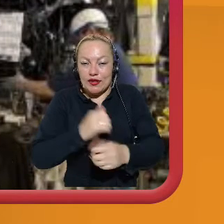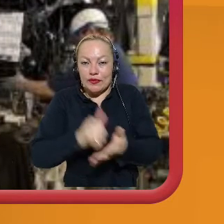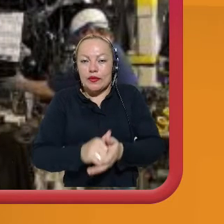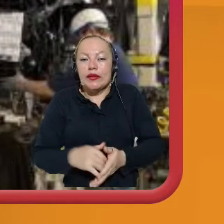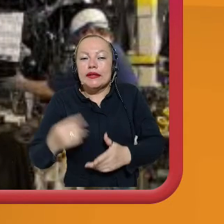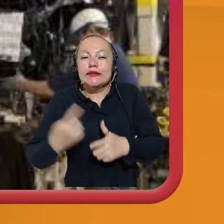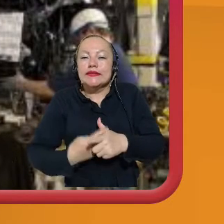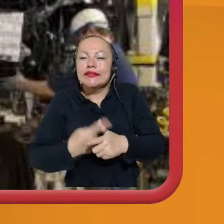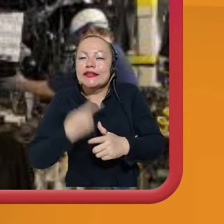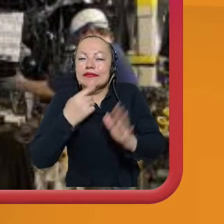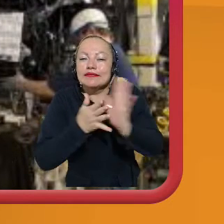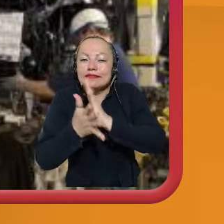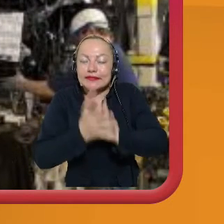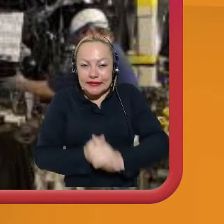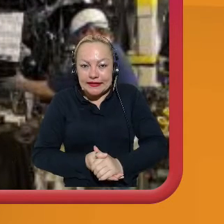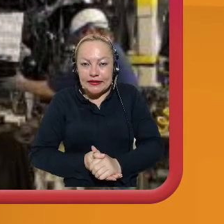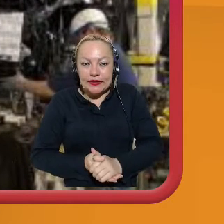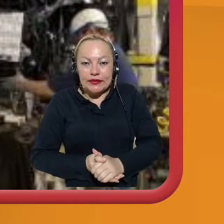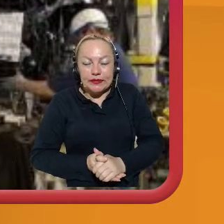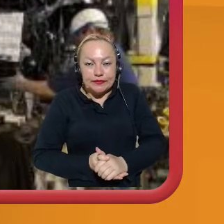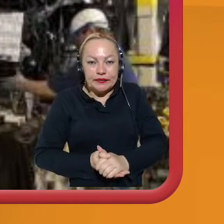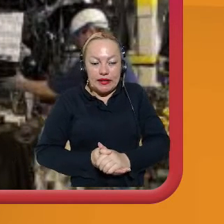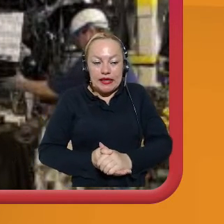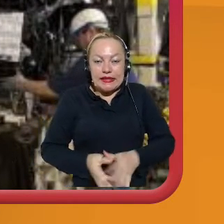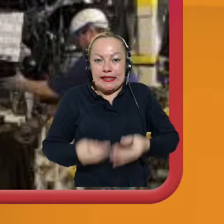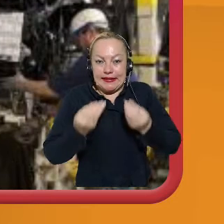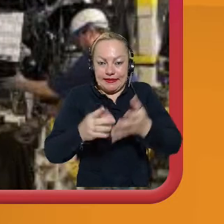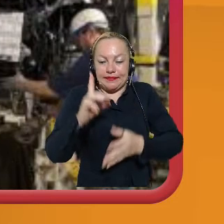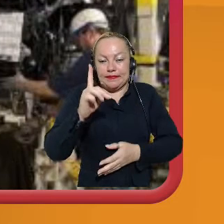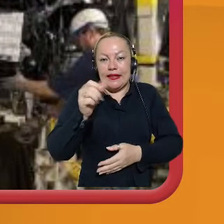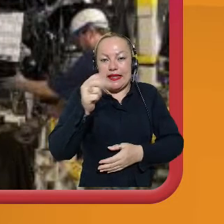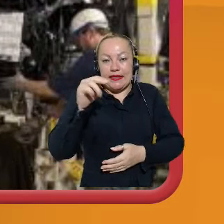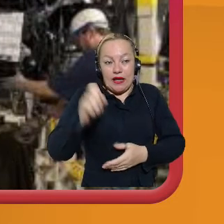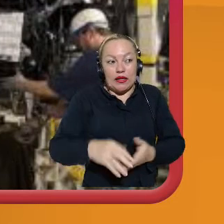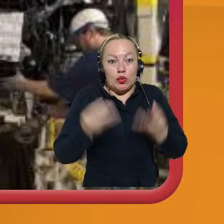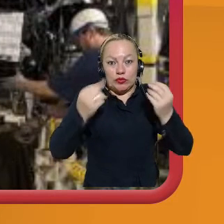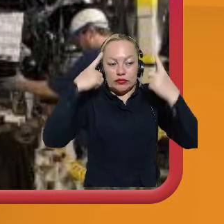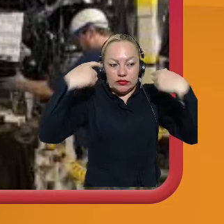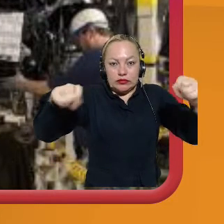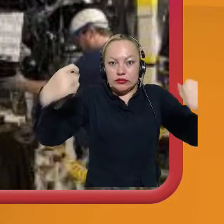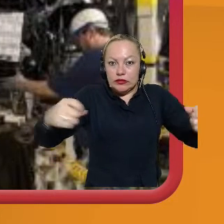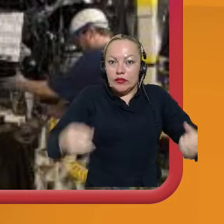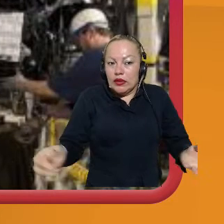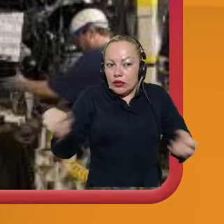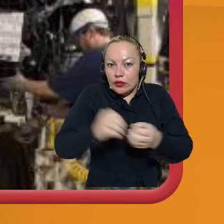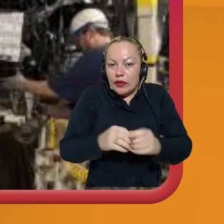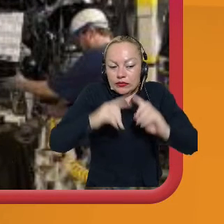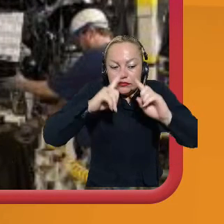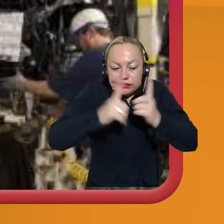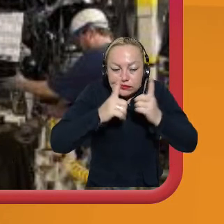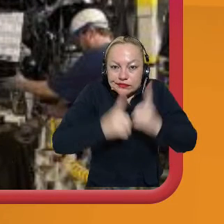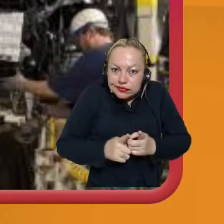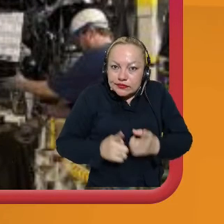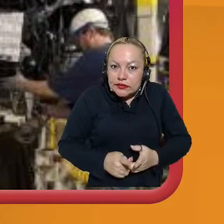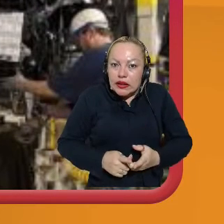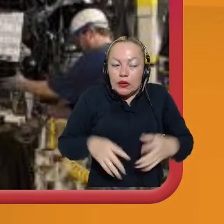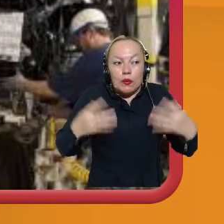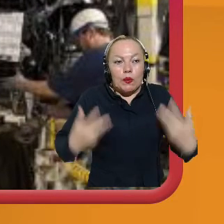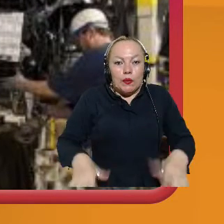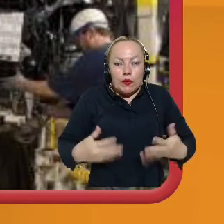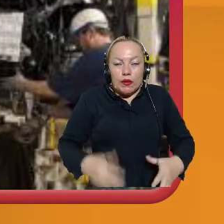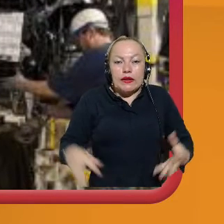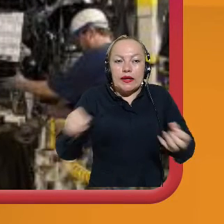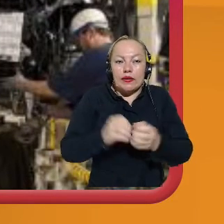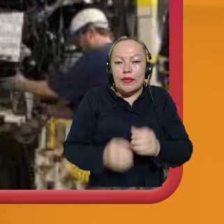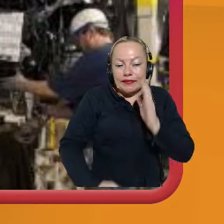Entonces, estas cifras que nos entrega el DANE preocupan, porque al haber reducción de ventas,